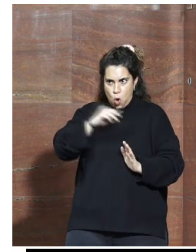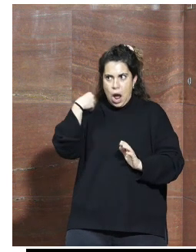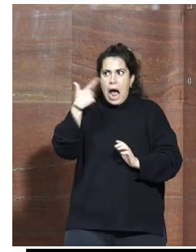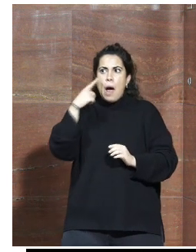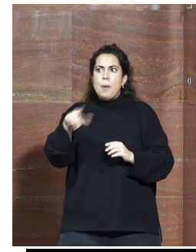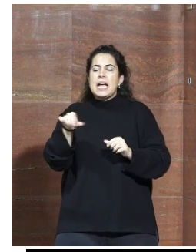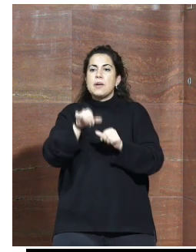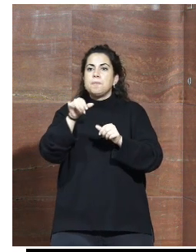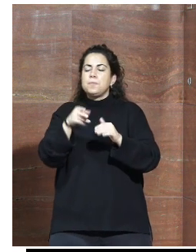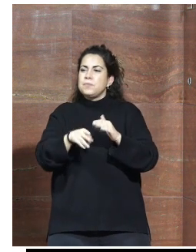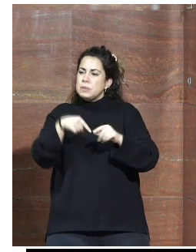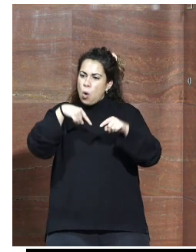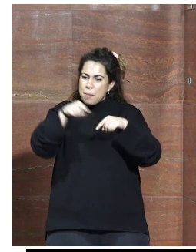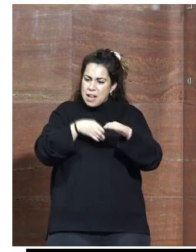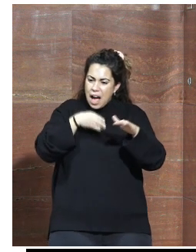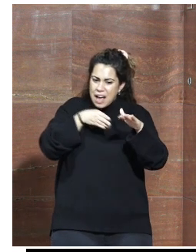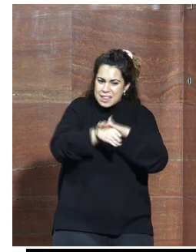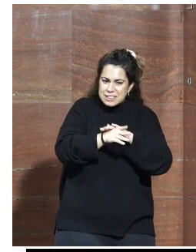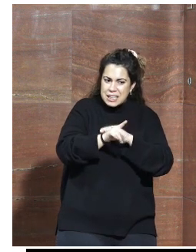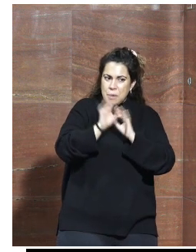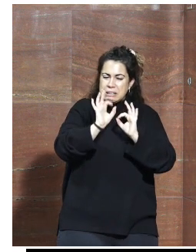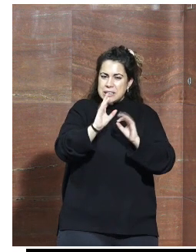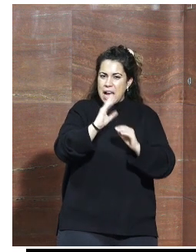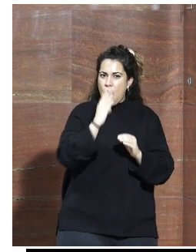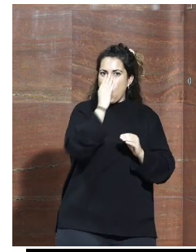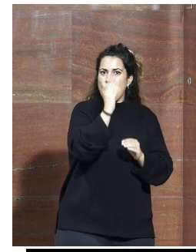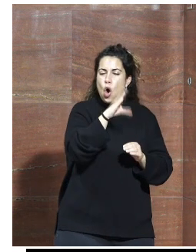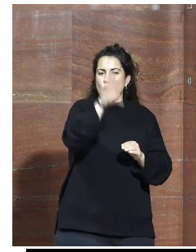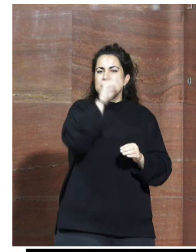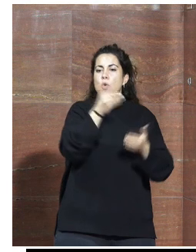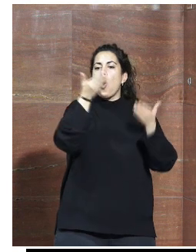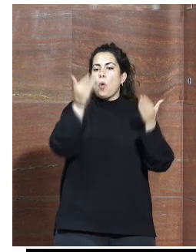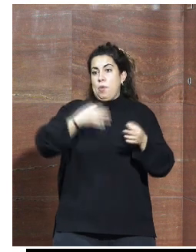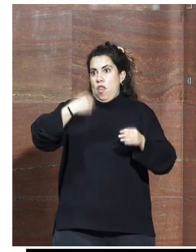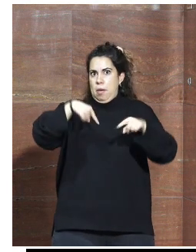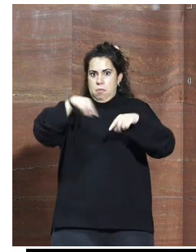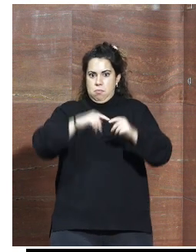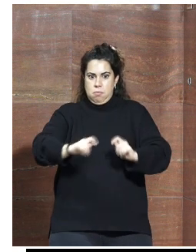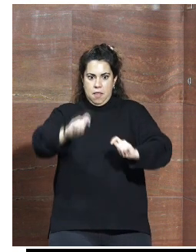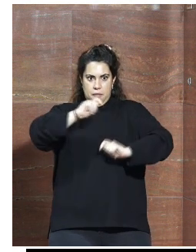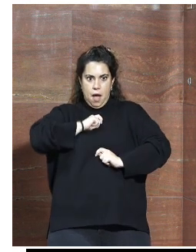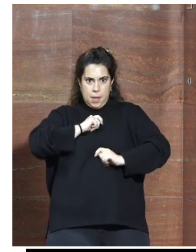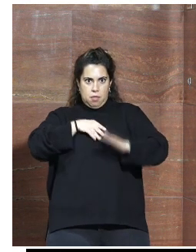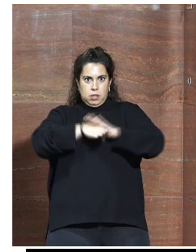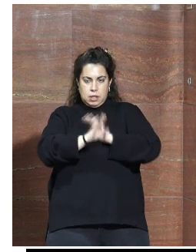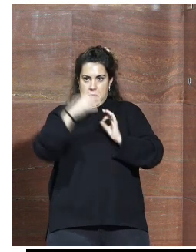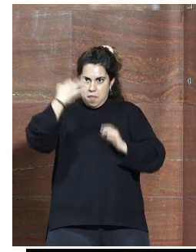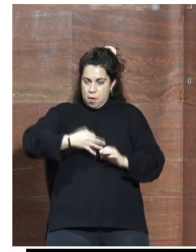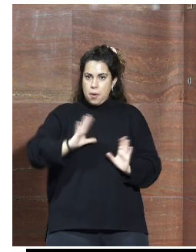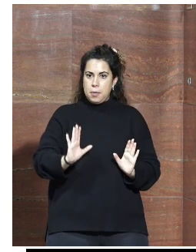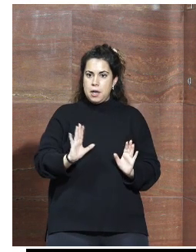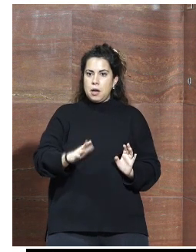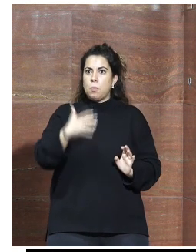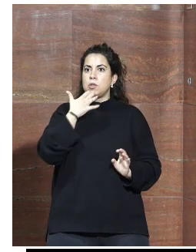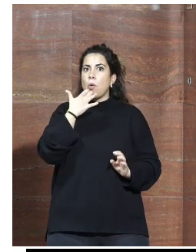accesibles desde un punto de vista cognitivo, pero que son un servicio que tiene que dar el sistema de transporte. Normalmente suele ser, bueno,